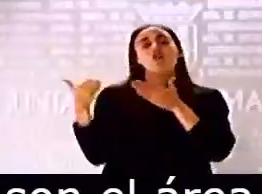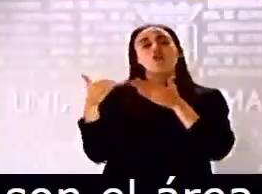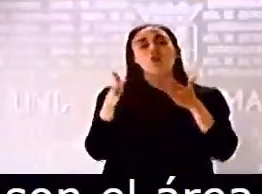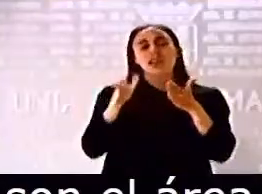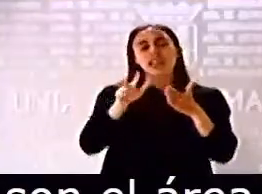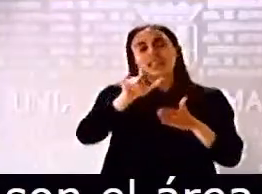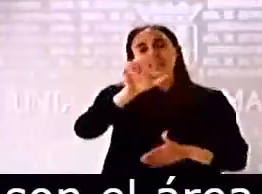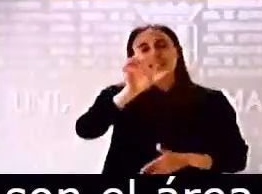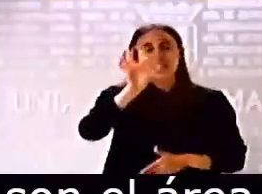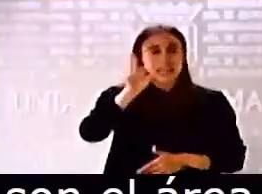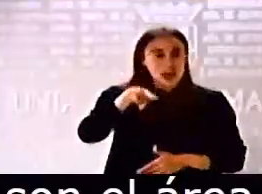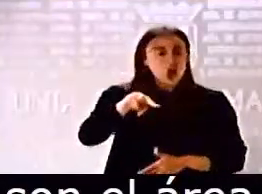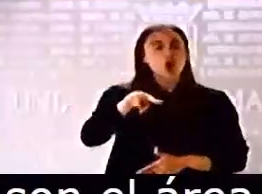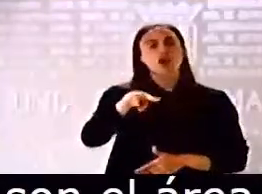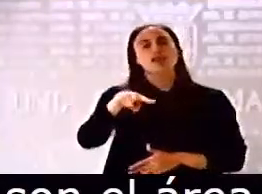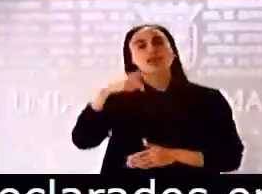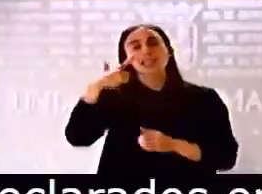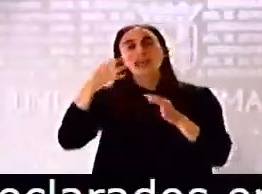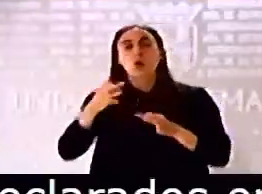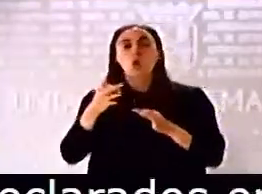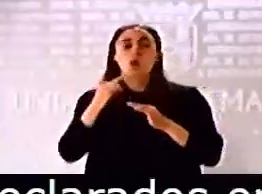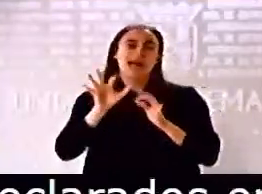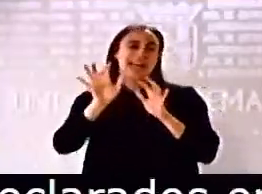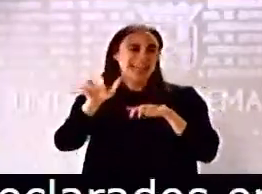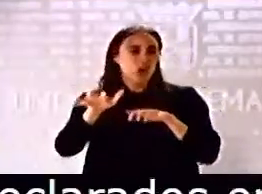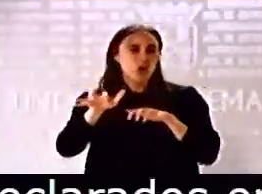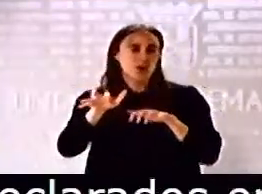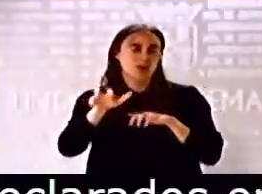León y Bodonal de la Sierra,